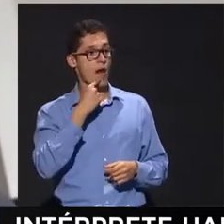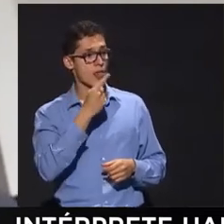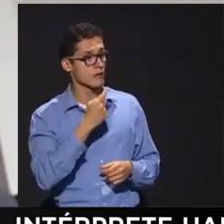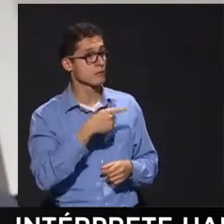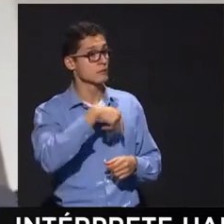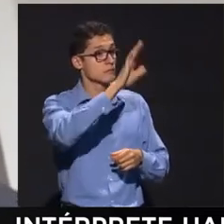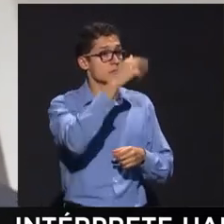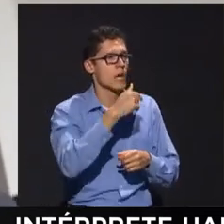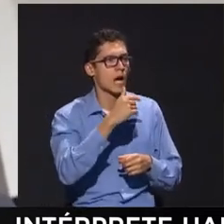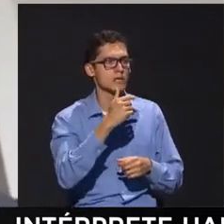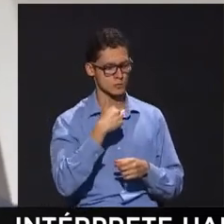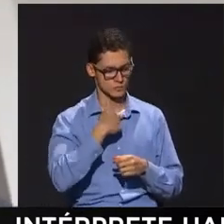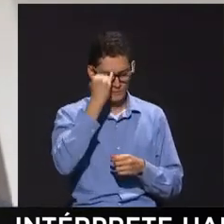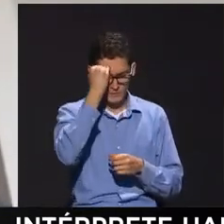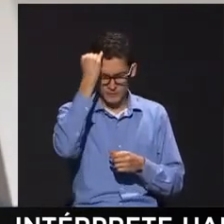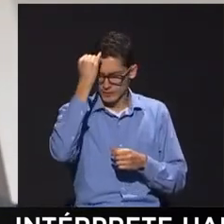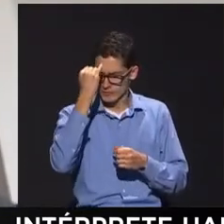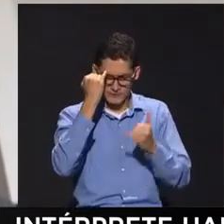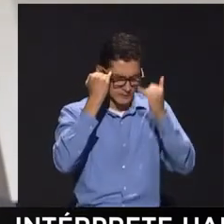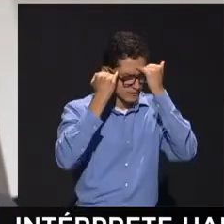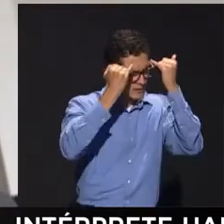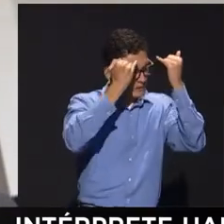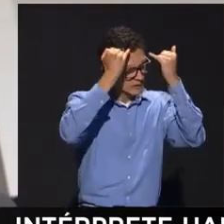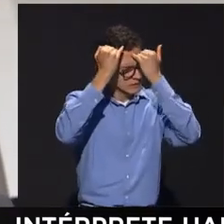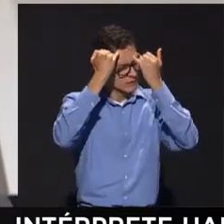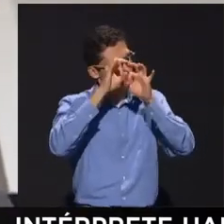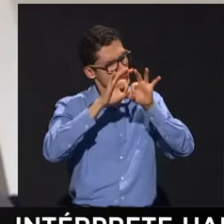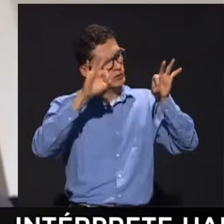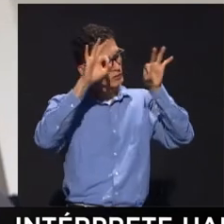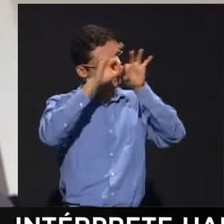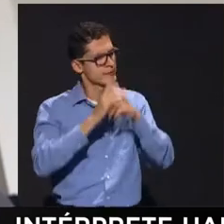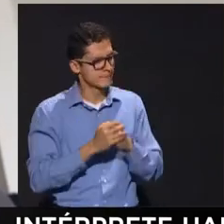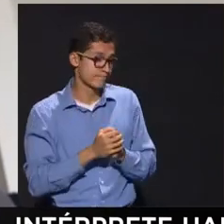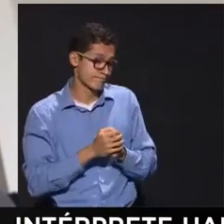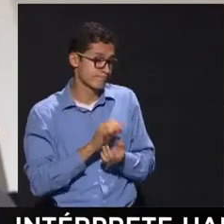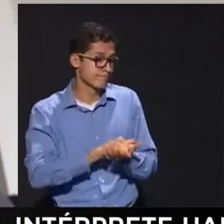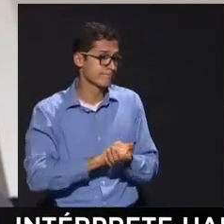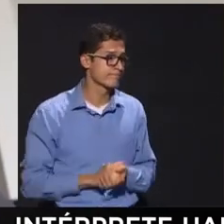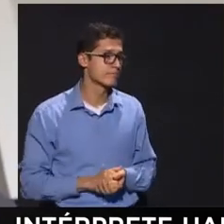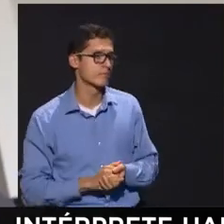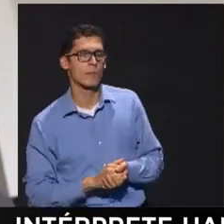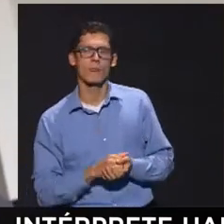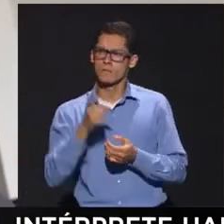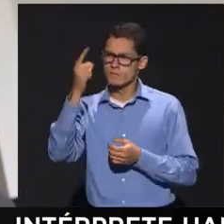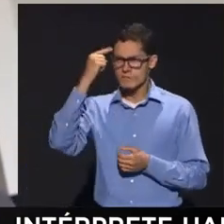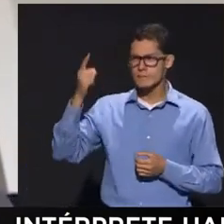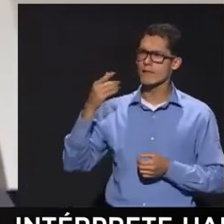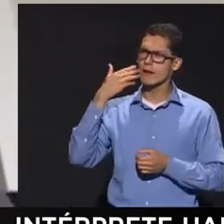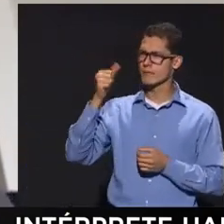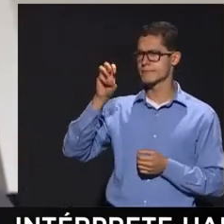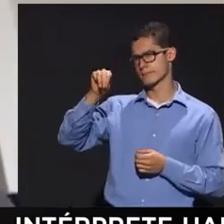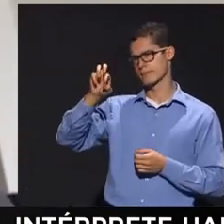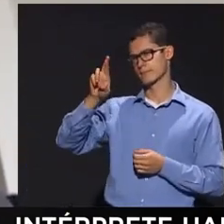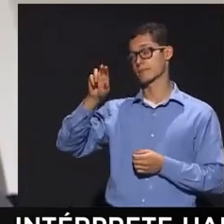pensar. Usted, ese es el sentido. ¿Usted qué piensa de la frase de Margaret Mead que dice que hay que enseñarle a la gente es